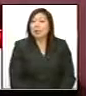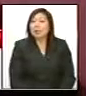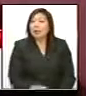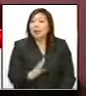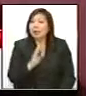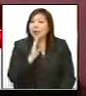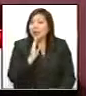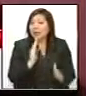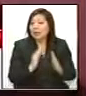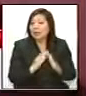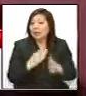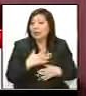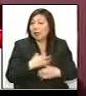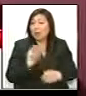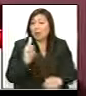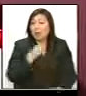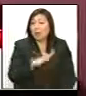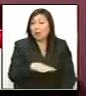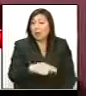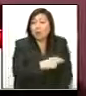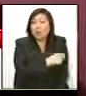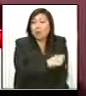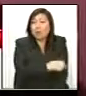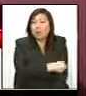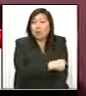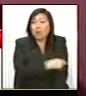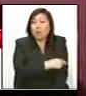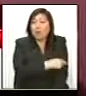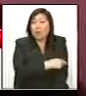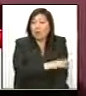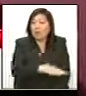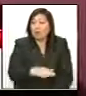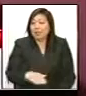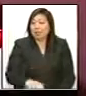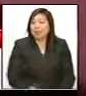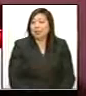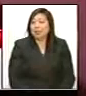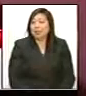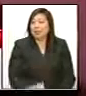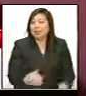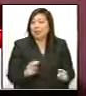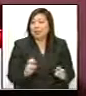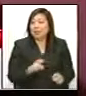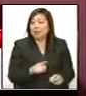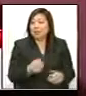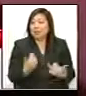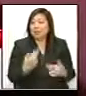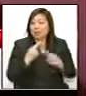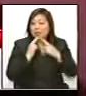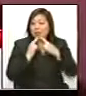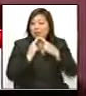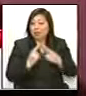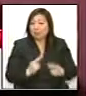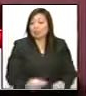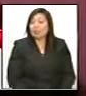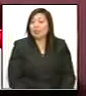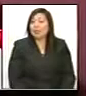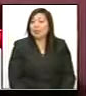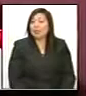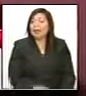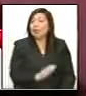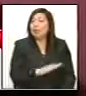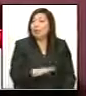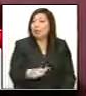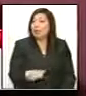hablábamos de las casas de alivio para los niños del hospital de niño, Julia, creo que ya este tema ya ustedes lo están resolviendo también, porque niños